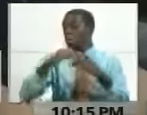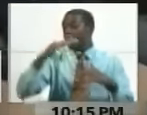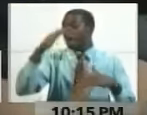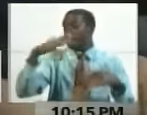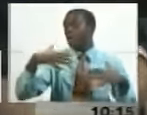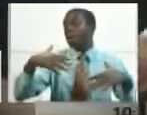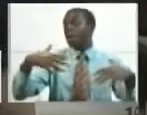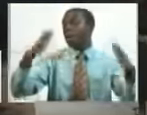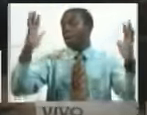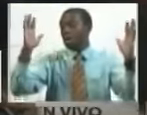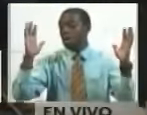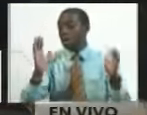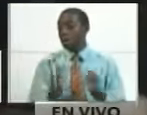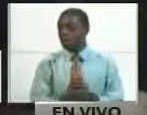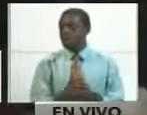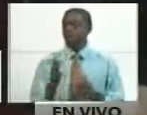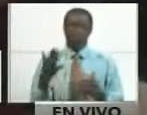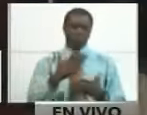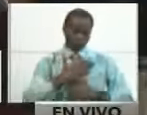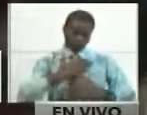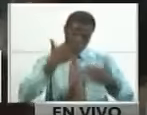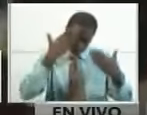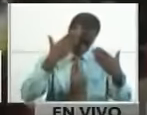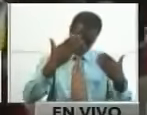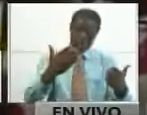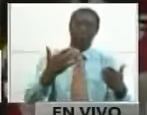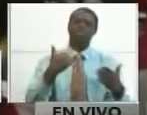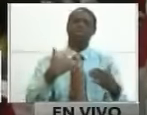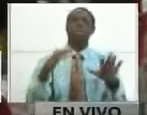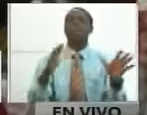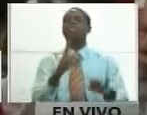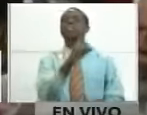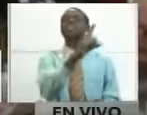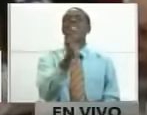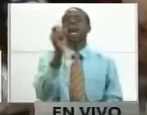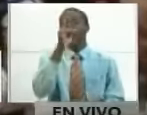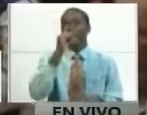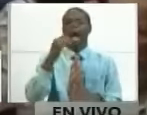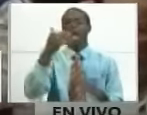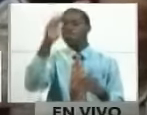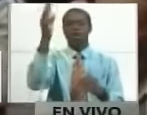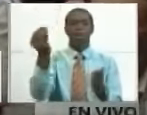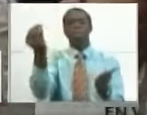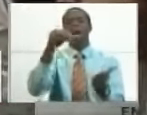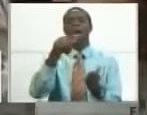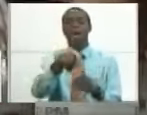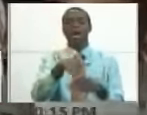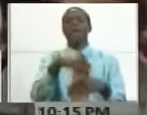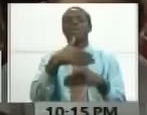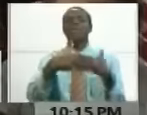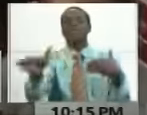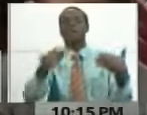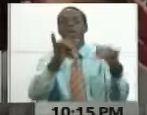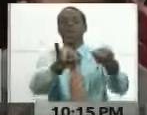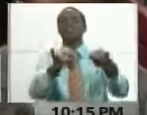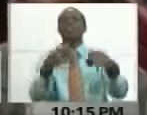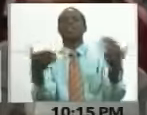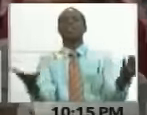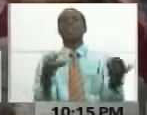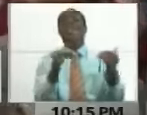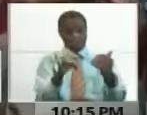¿ah? Te deseo por lo menos 100 años más de programa, Diosdado, y que sigas para adelante